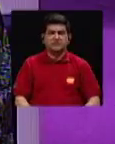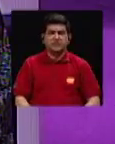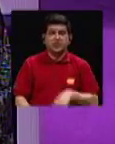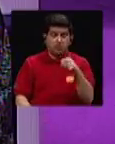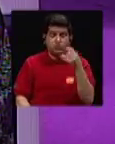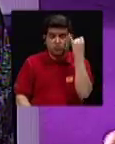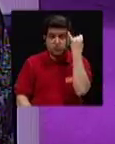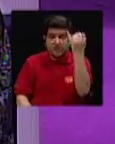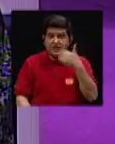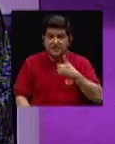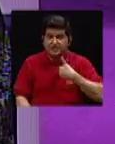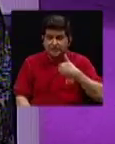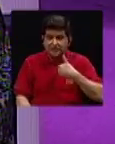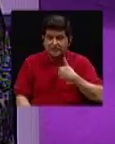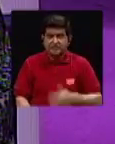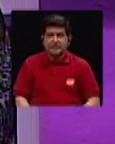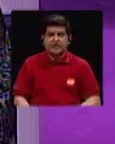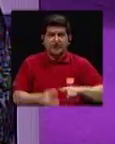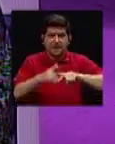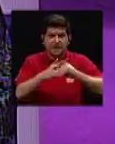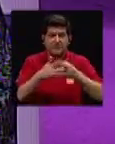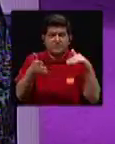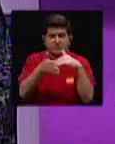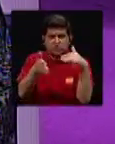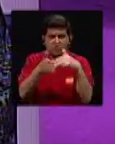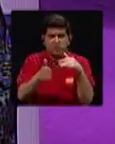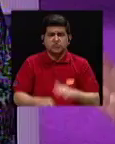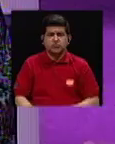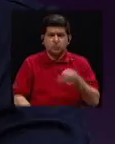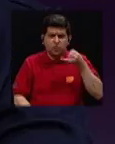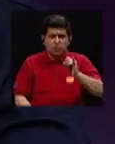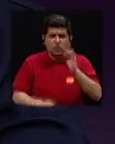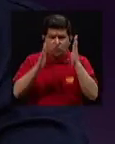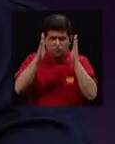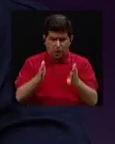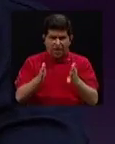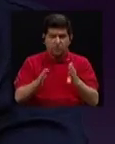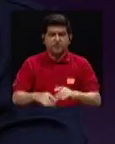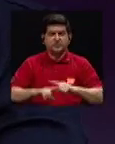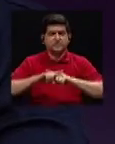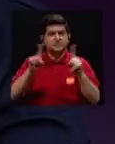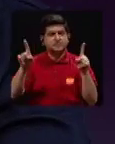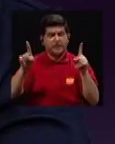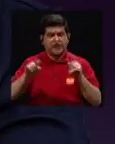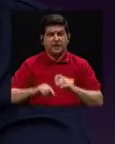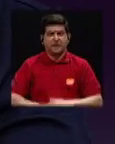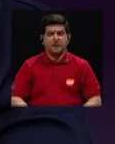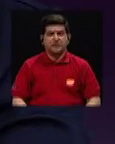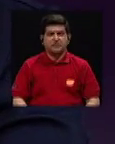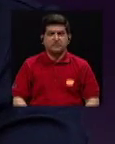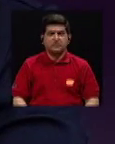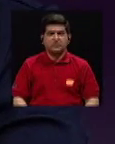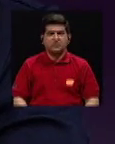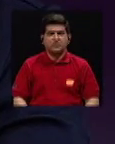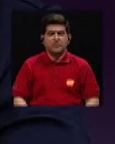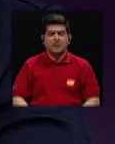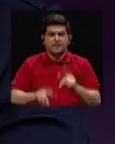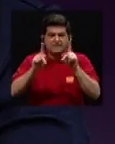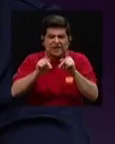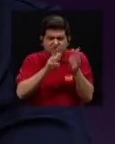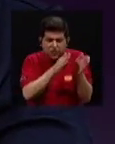Centroamérica y es justamente tu planteamiento de que empezó con tu estudio de los violadores verdad Pero de